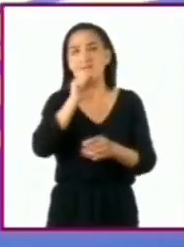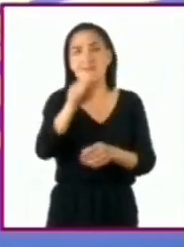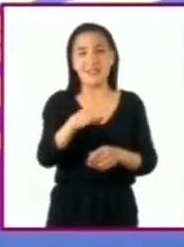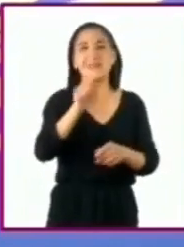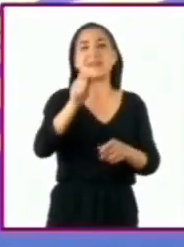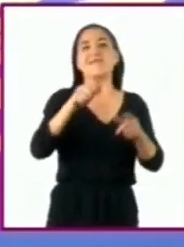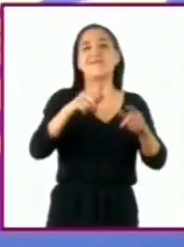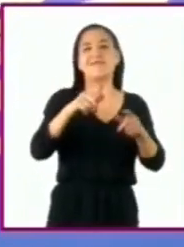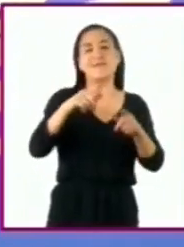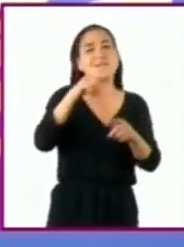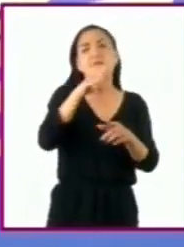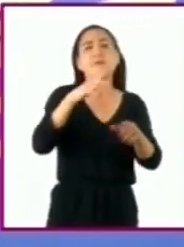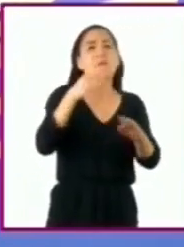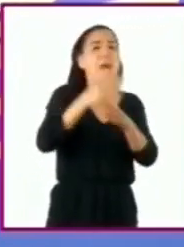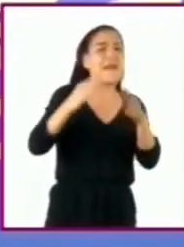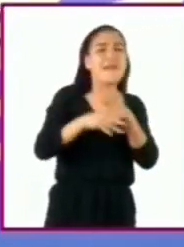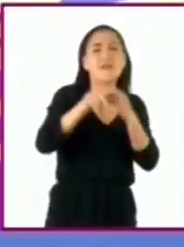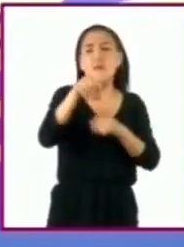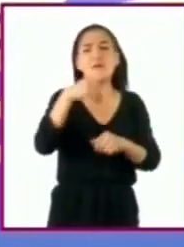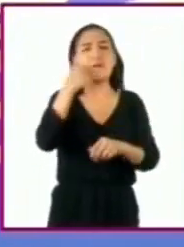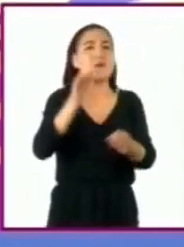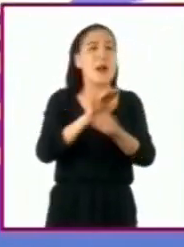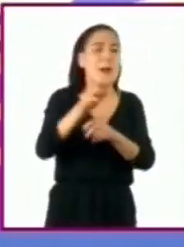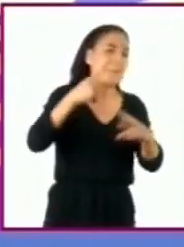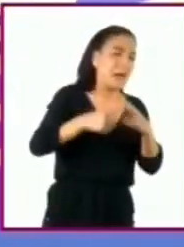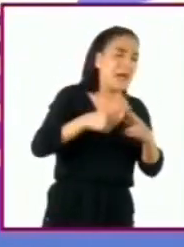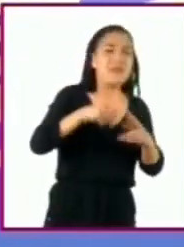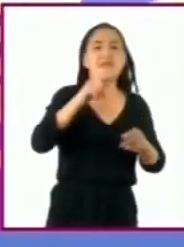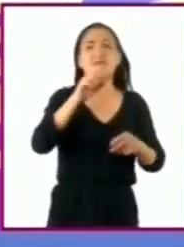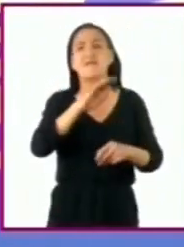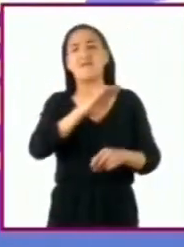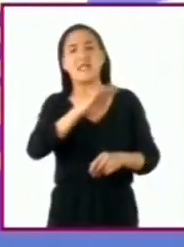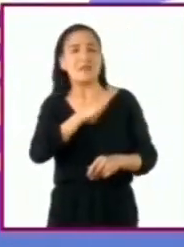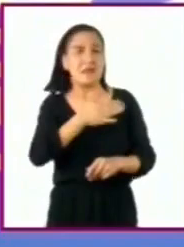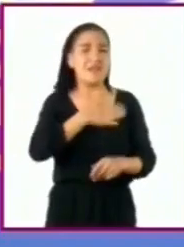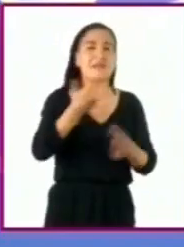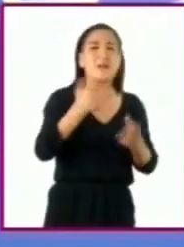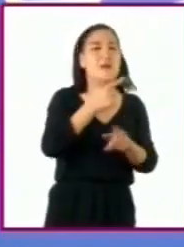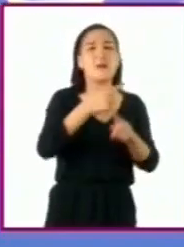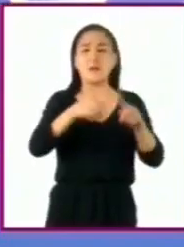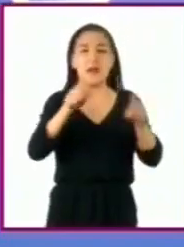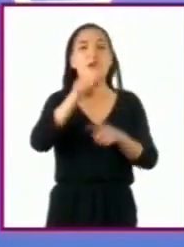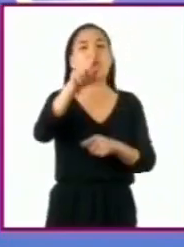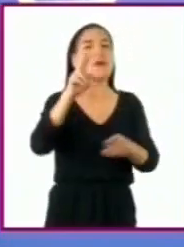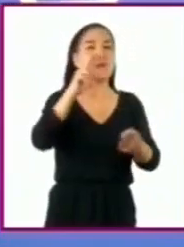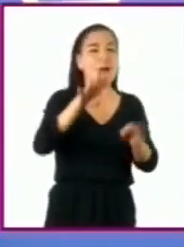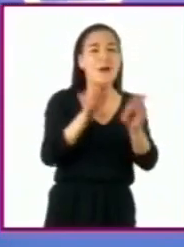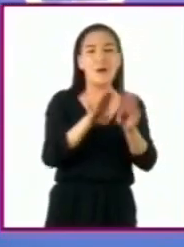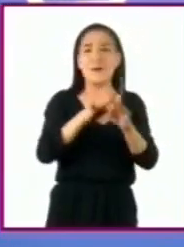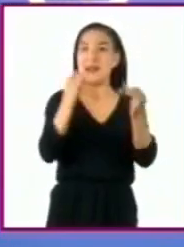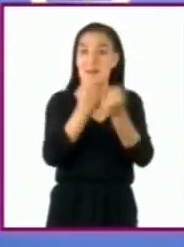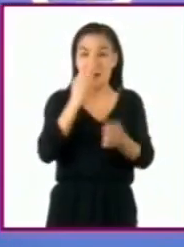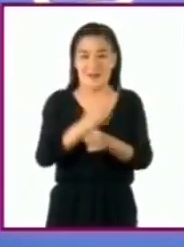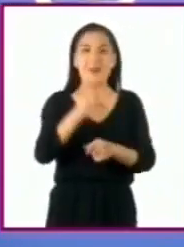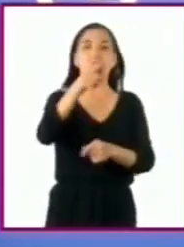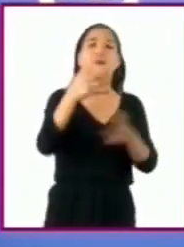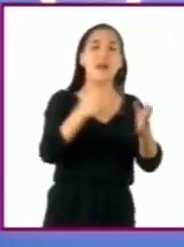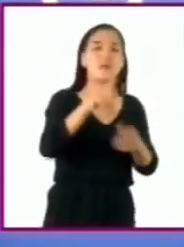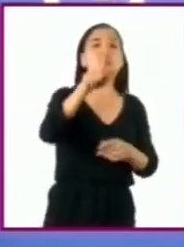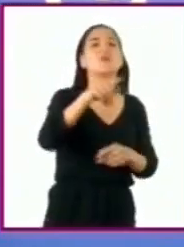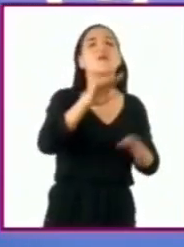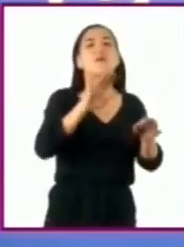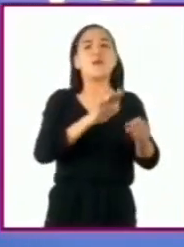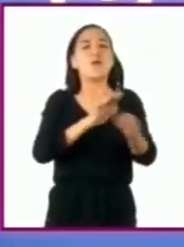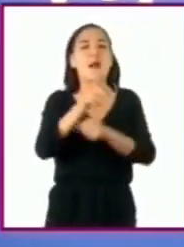la asignatura que más les guste, algún tema que sea de su interés y sigan los pasos que vimos. Ya verán que trabajando un tema que nos gusta